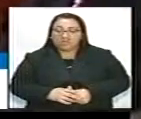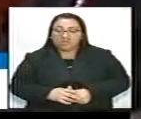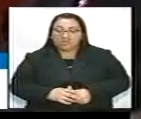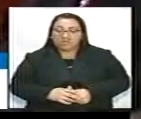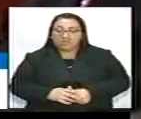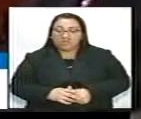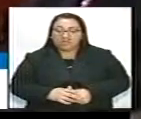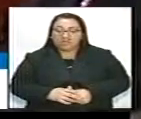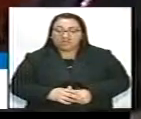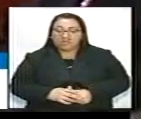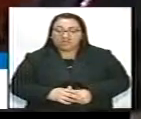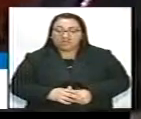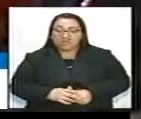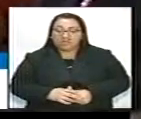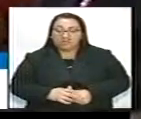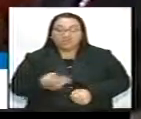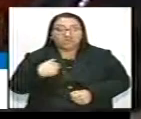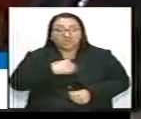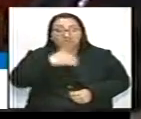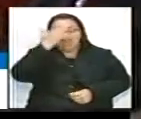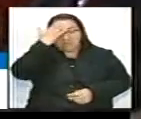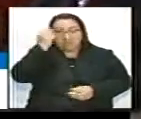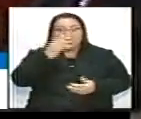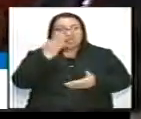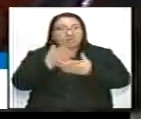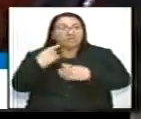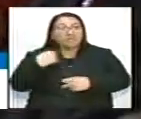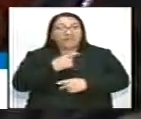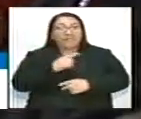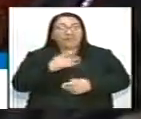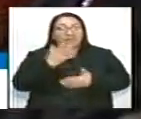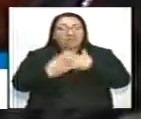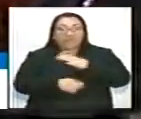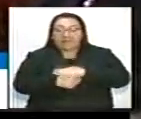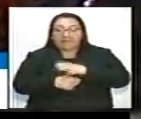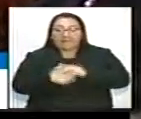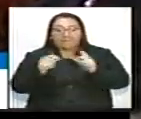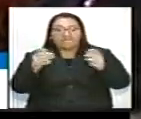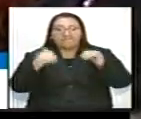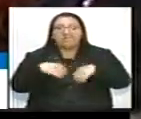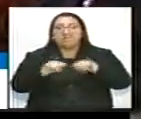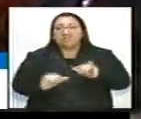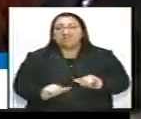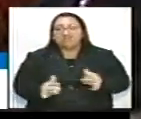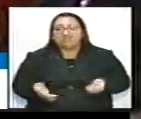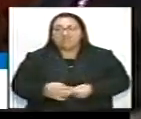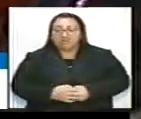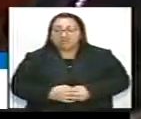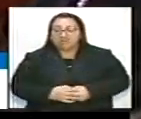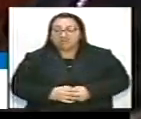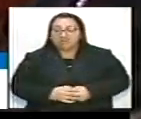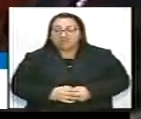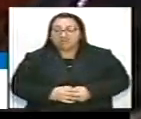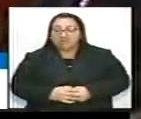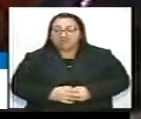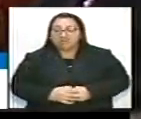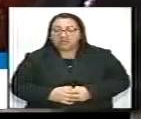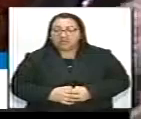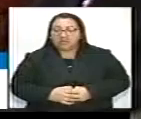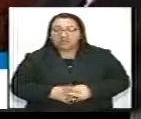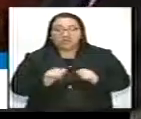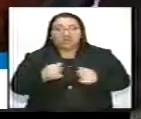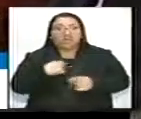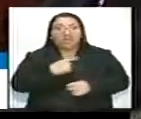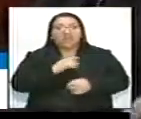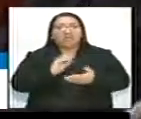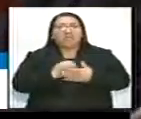de diversas regiones sabemos que muchas denuncias de actos de corrupción están estancadas. Se han quedado con las denuncias más